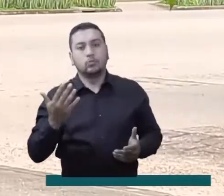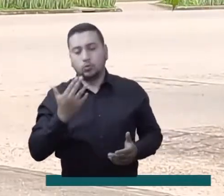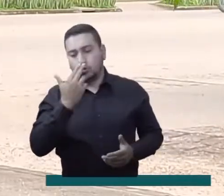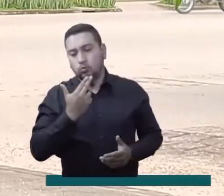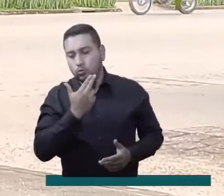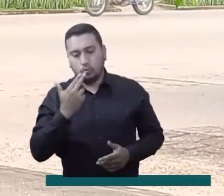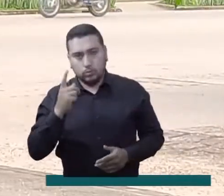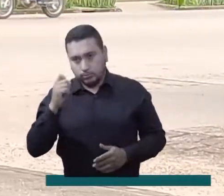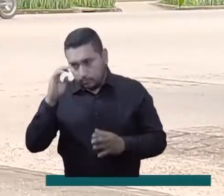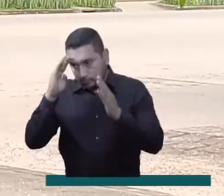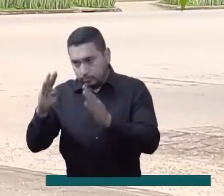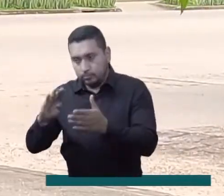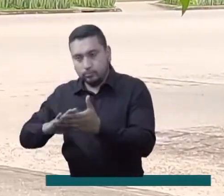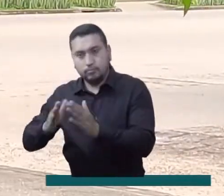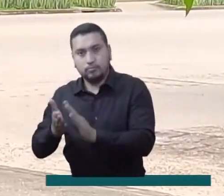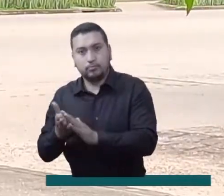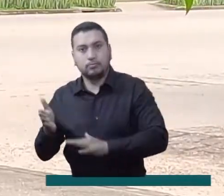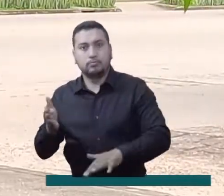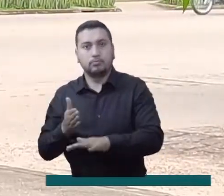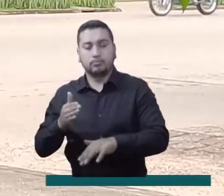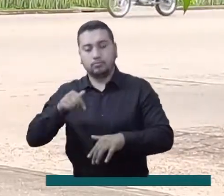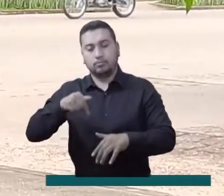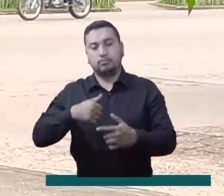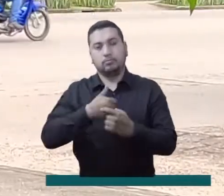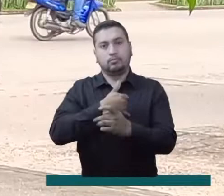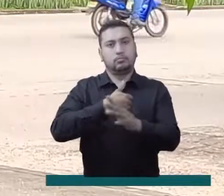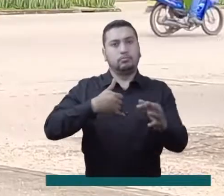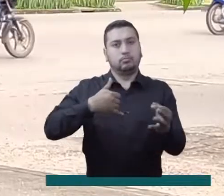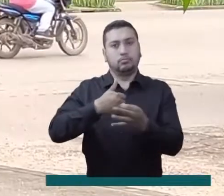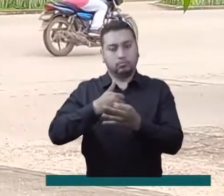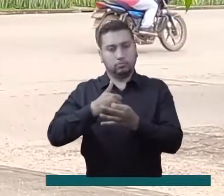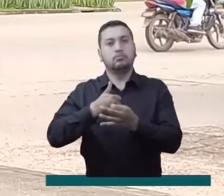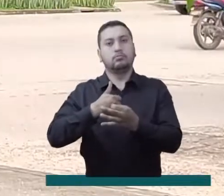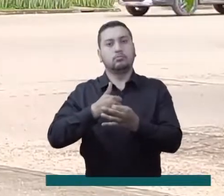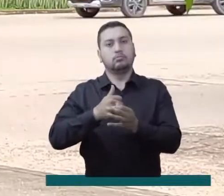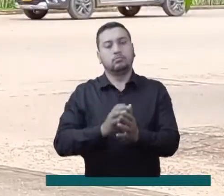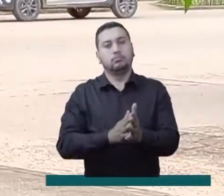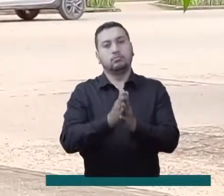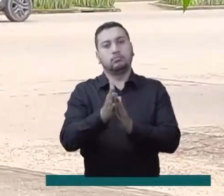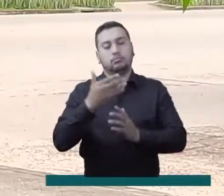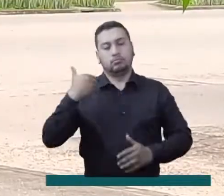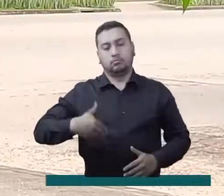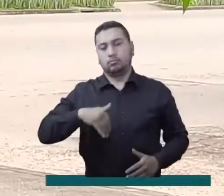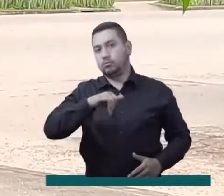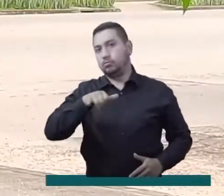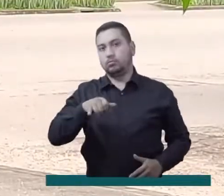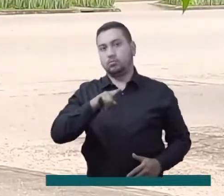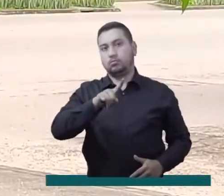grandeza en lo que hacen y reafirmaron su compromiso con las comunidades. Desde San José